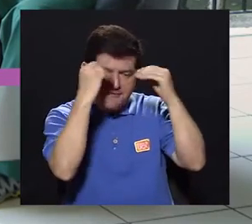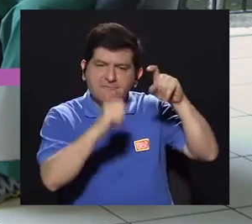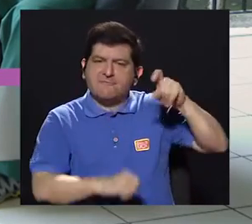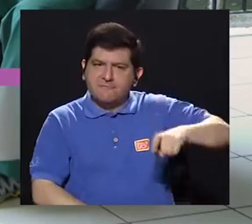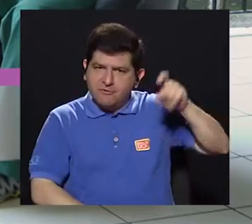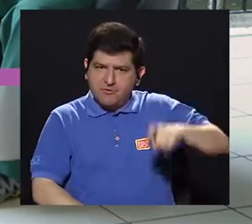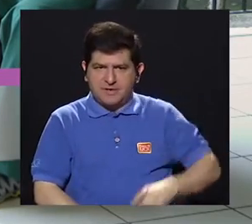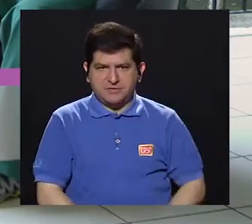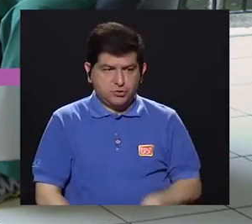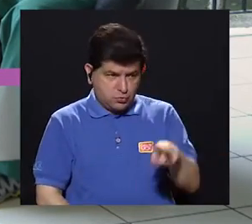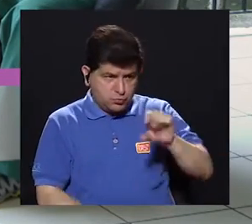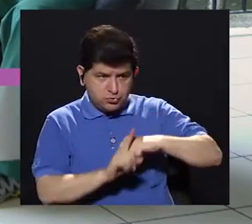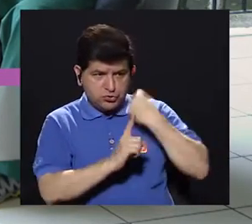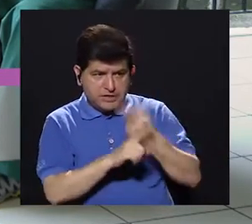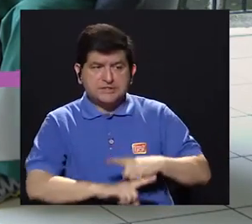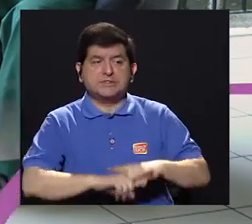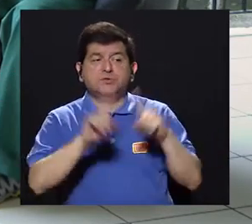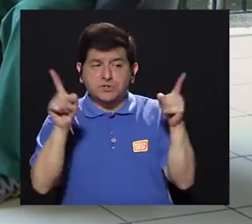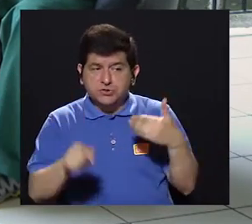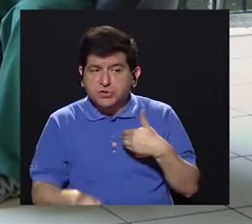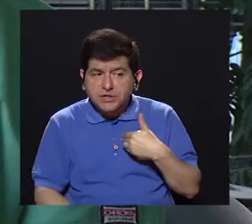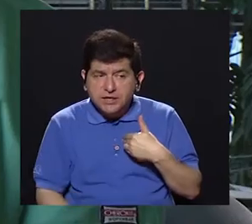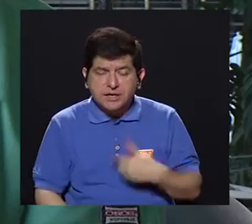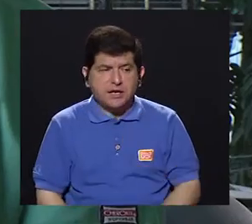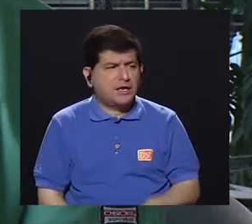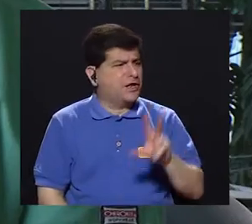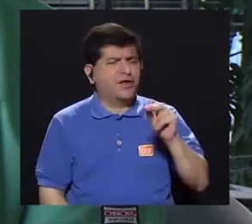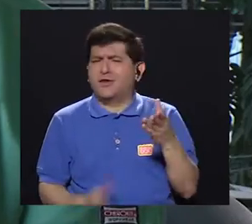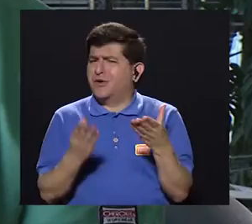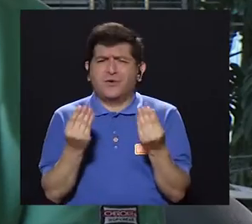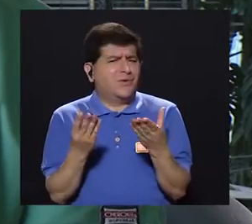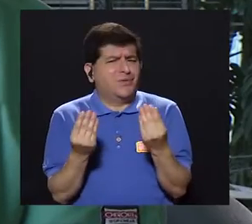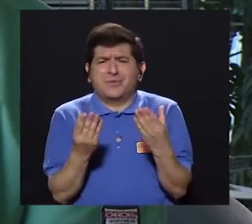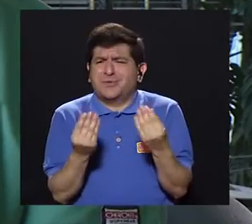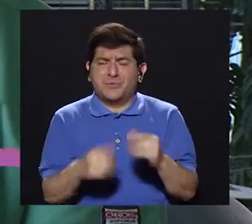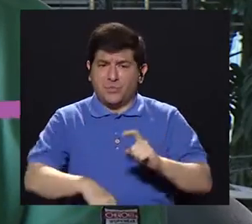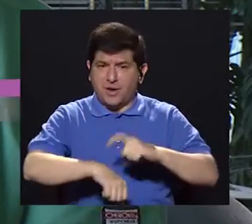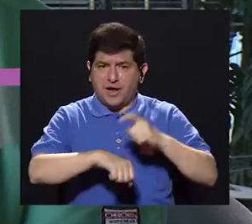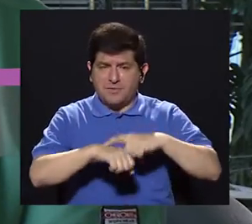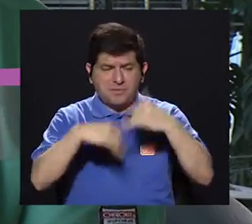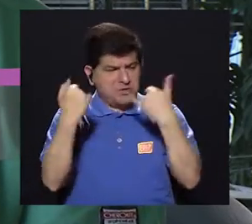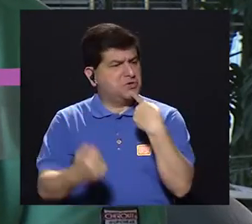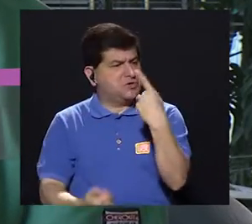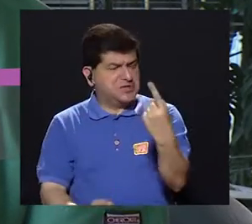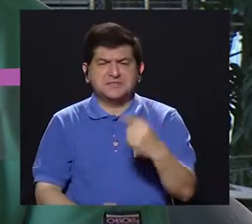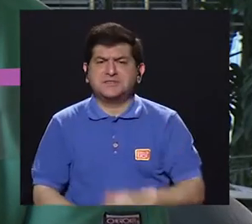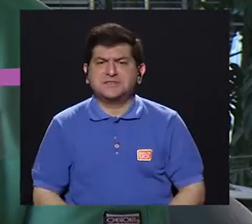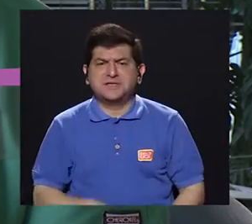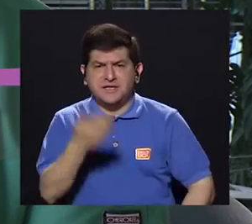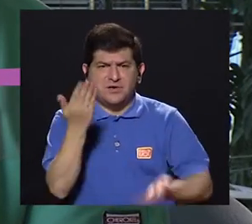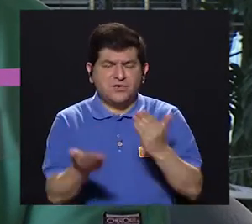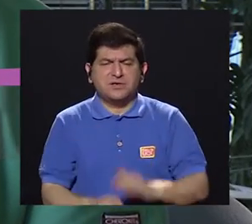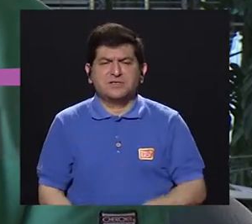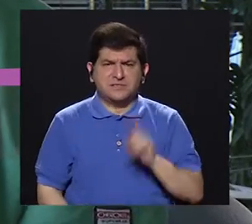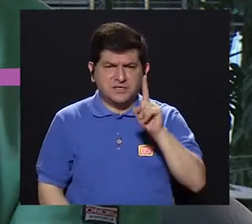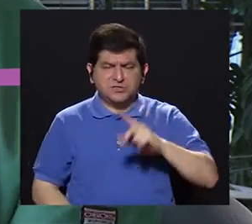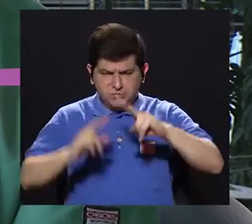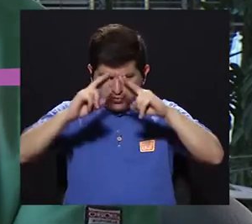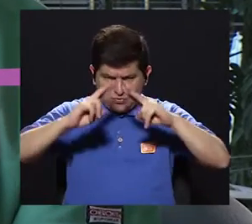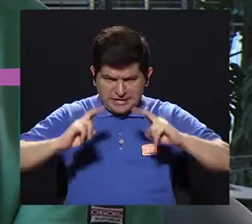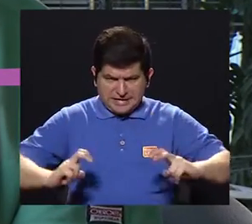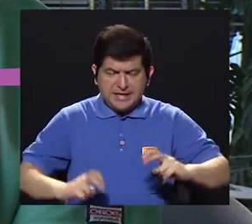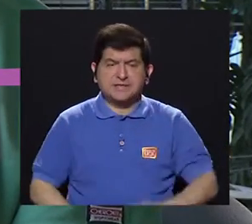informar si están en una condición diferente, que no tengan miedo. Desde que el momento en que se les indicó un